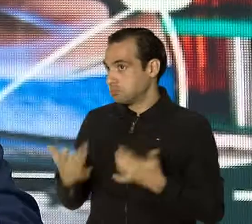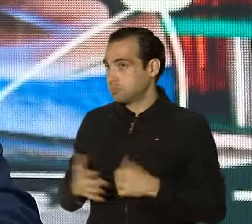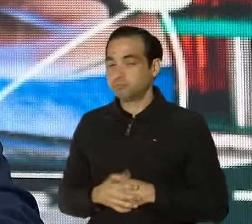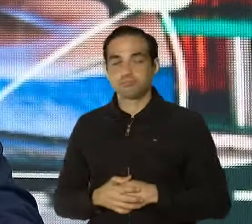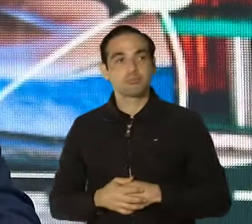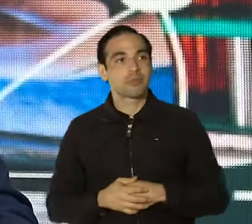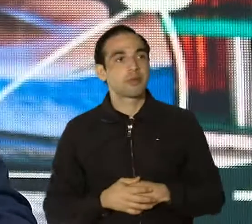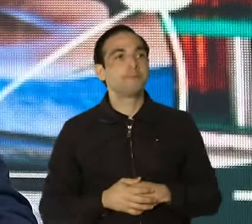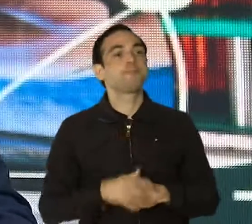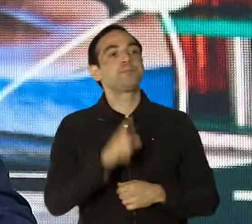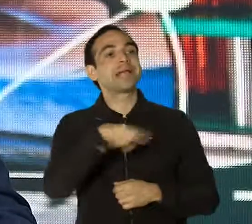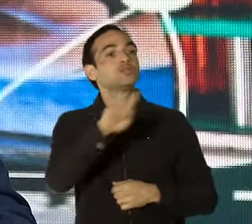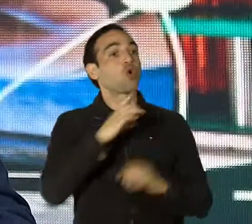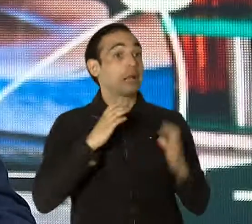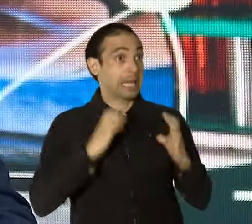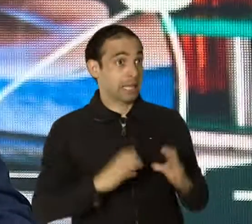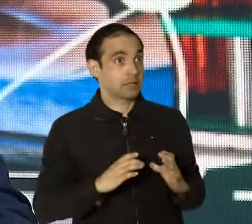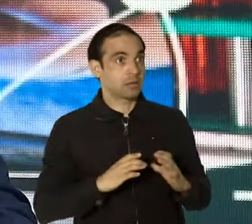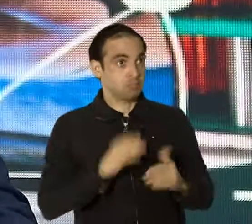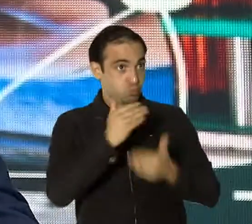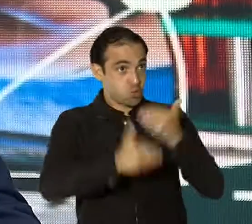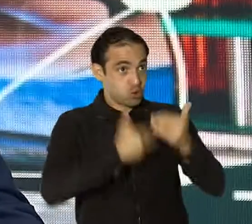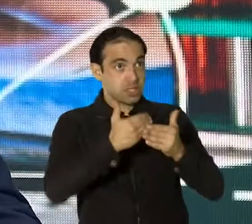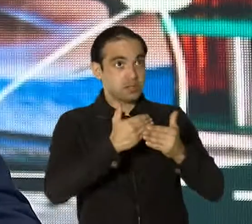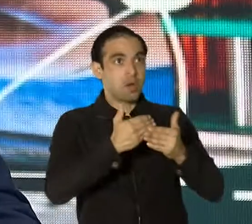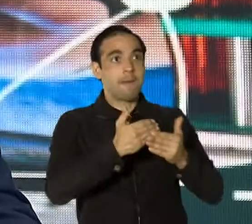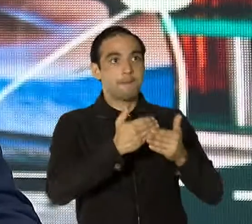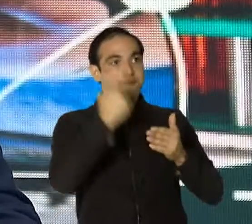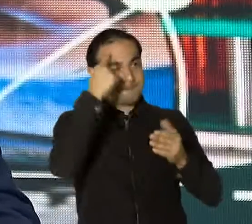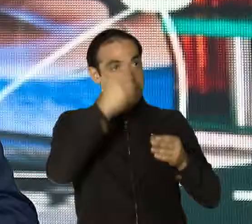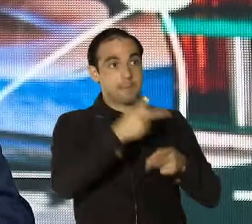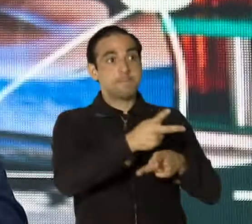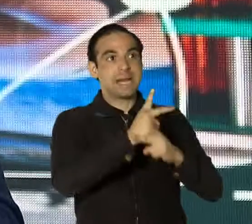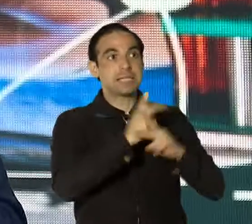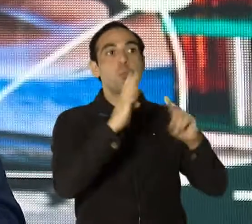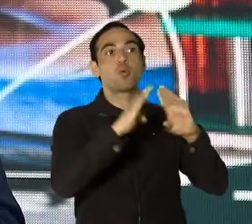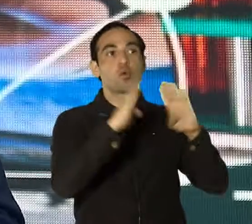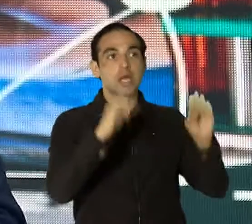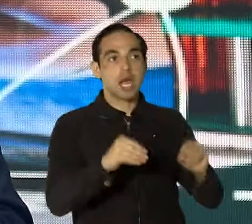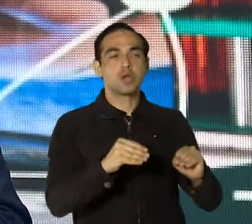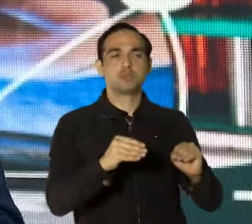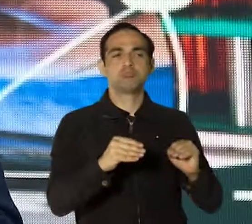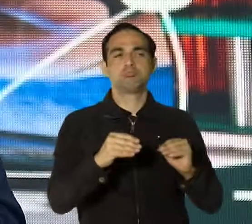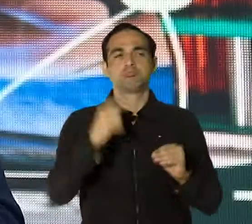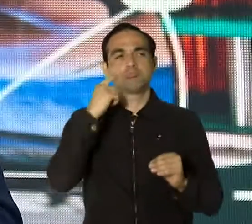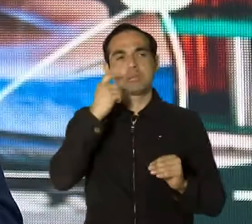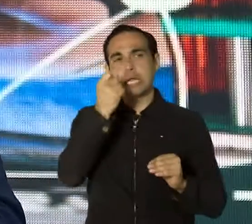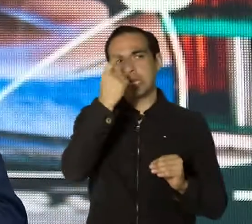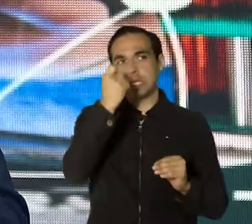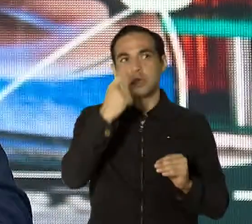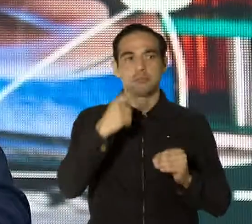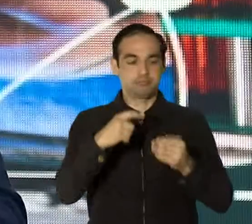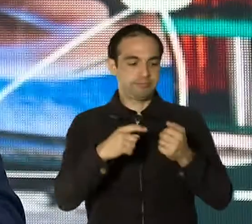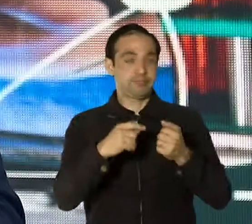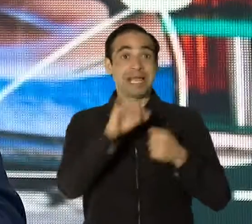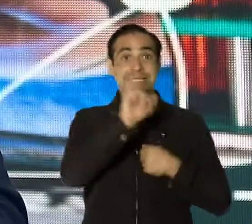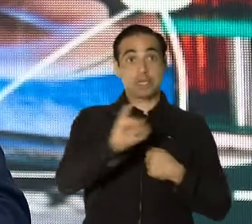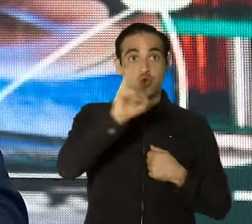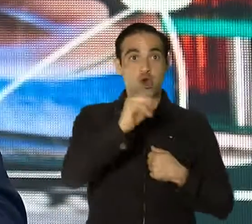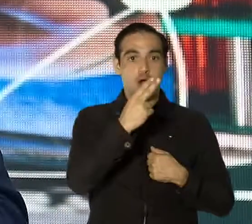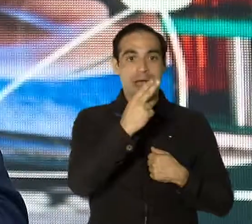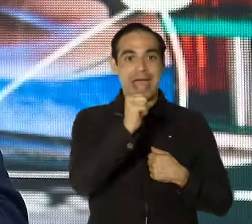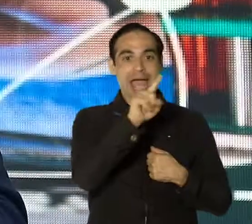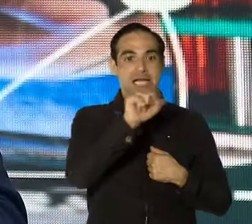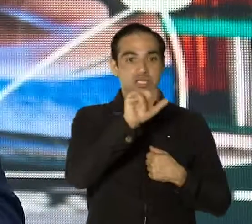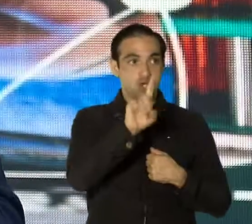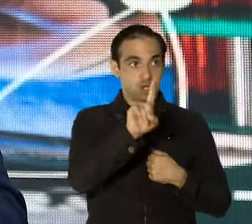hipotecario, se toman en consideración varios elementos. Tenemos el seguro de hazard, tenemos el pago de